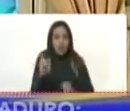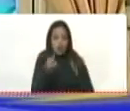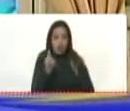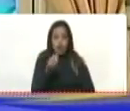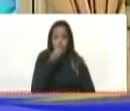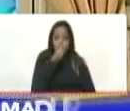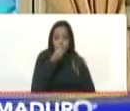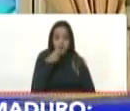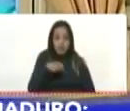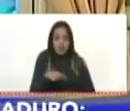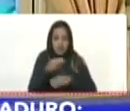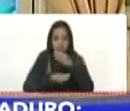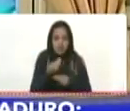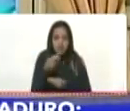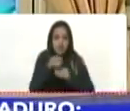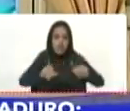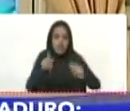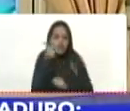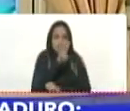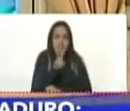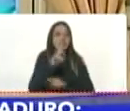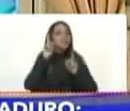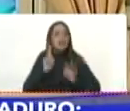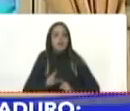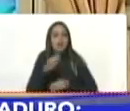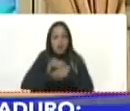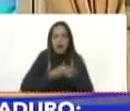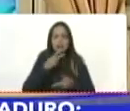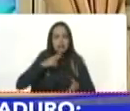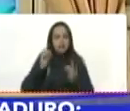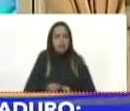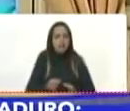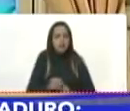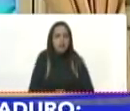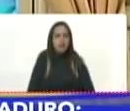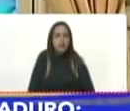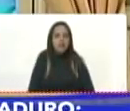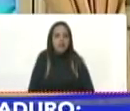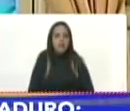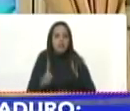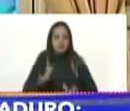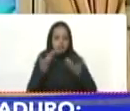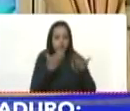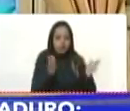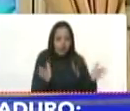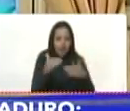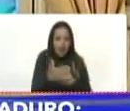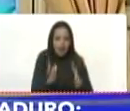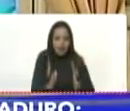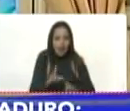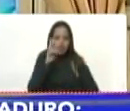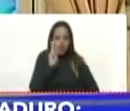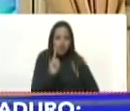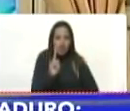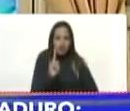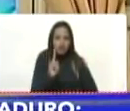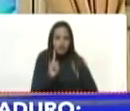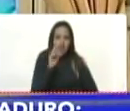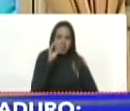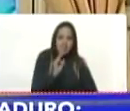caraota producida en tierra venezolana, que lo vamos a hacer, y que le llegue en la caja CLAT sus dos paquetes de caraota, sus